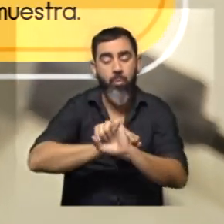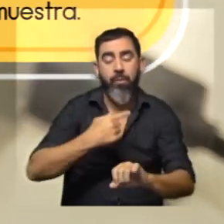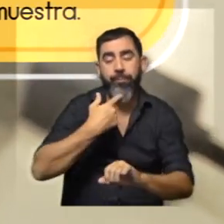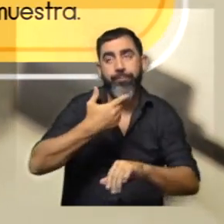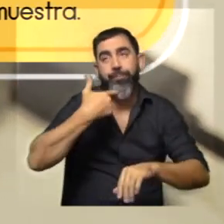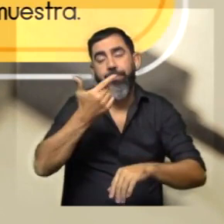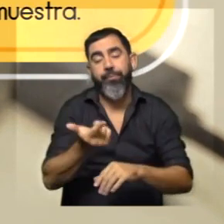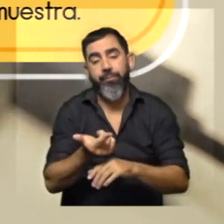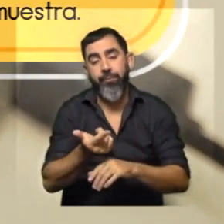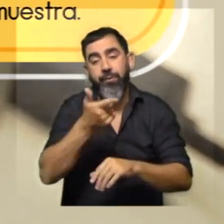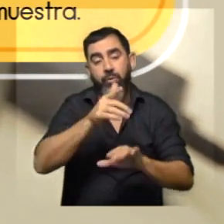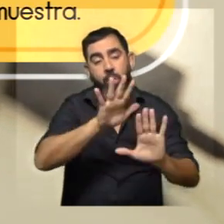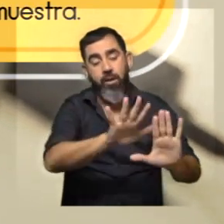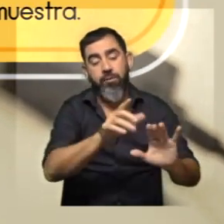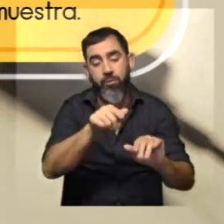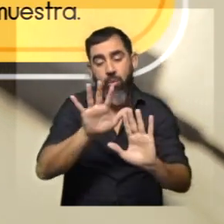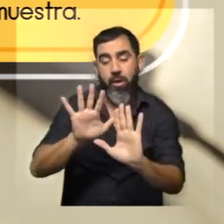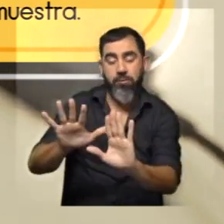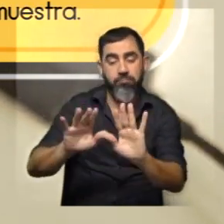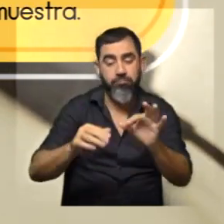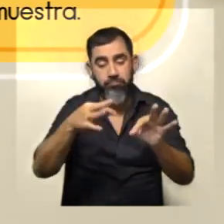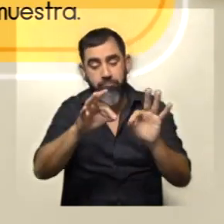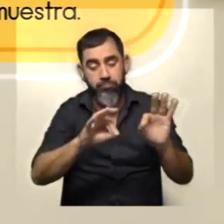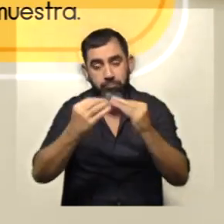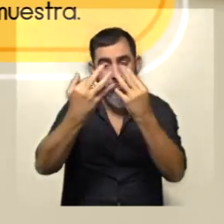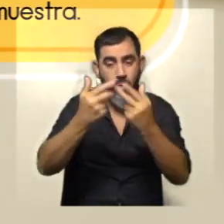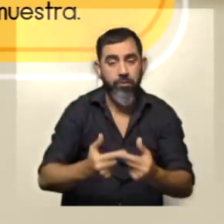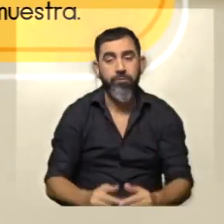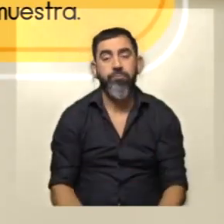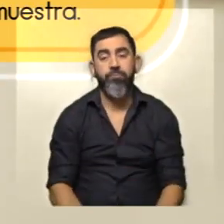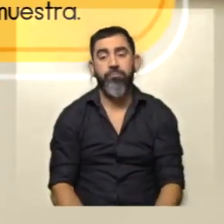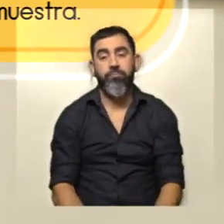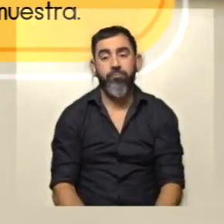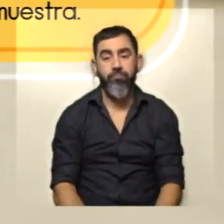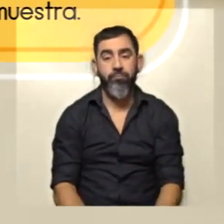esto corresponde a esto corresponde a esto, y ahí se va armando.